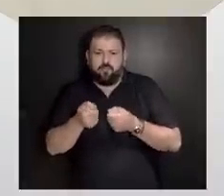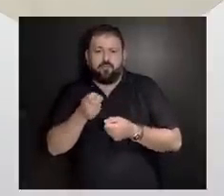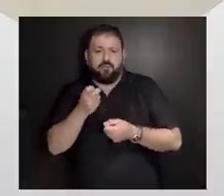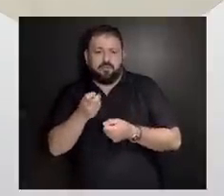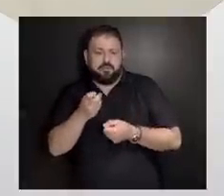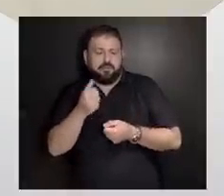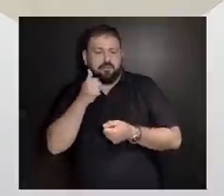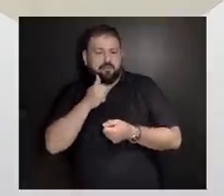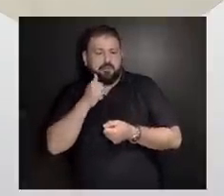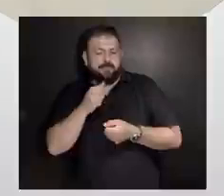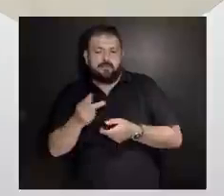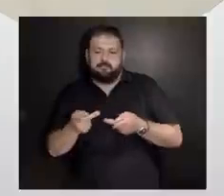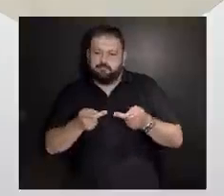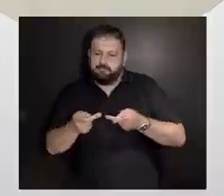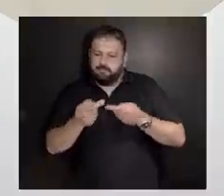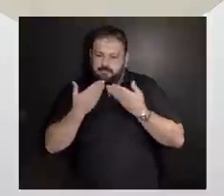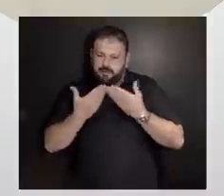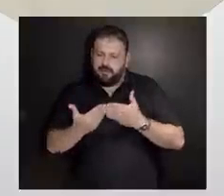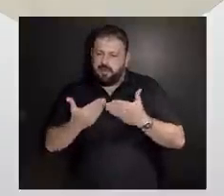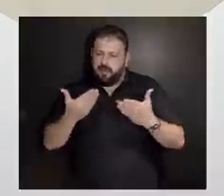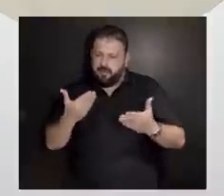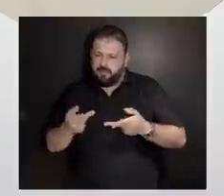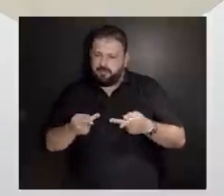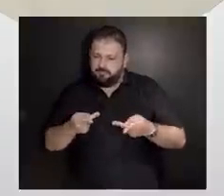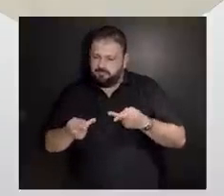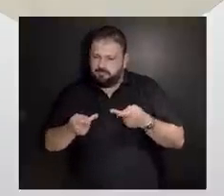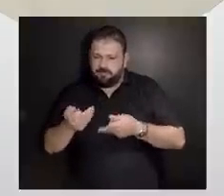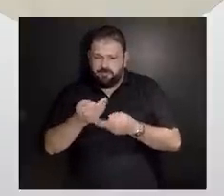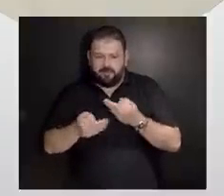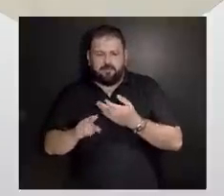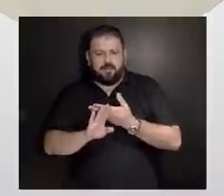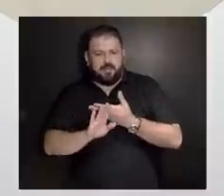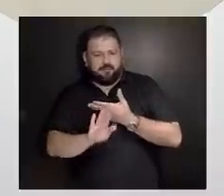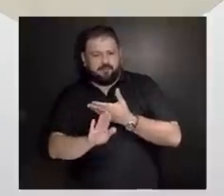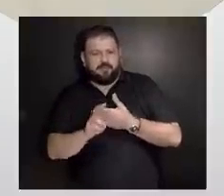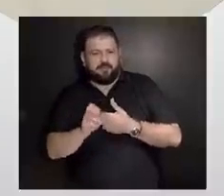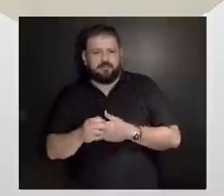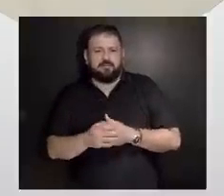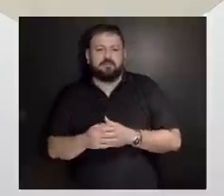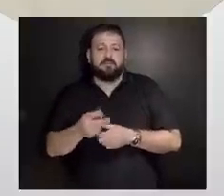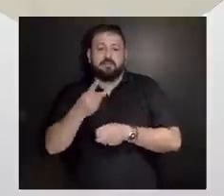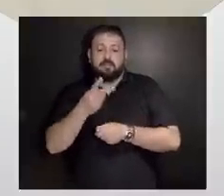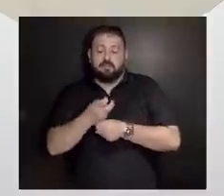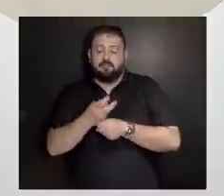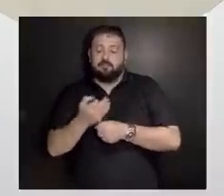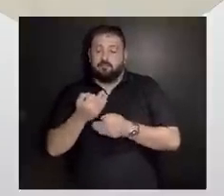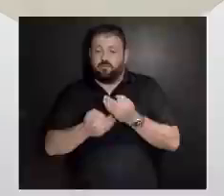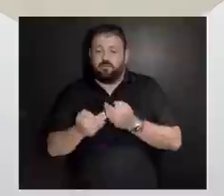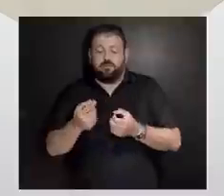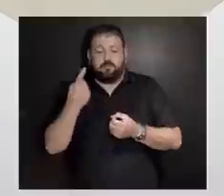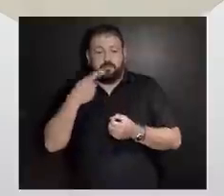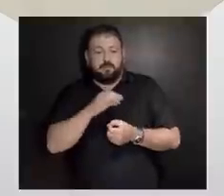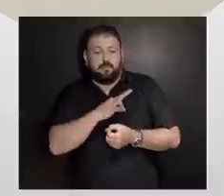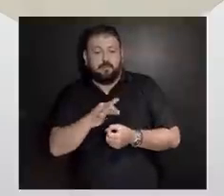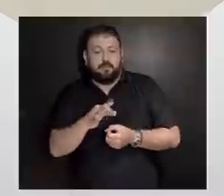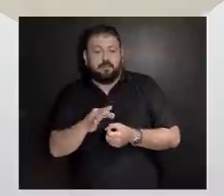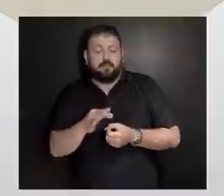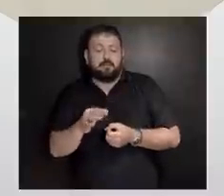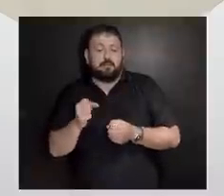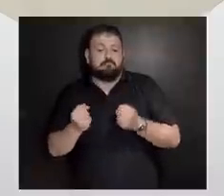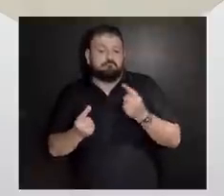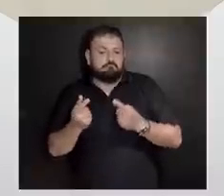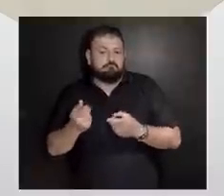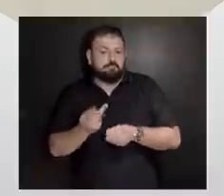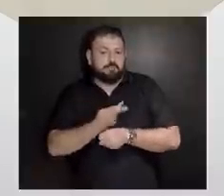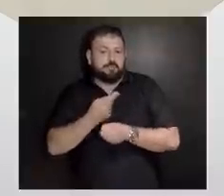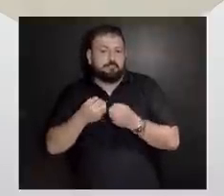pues como tal, o sea, si ya se produjeron estos anticuerpos, lo que seguiría sería la pérdida de la función de estas células. Es decir, pues